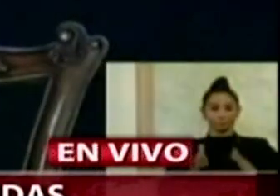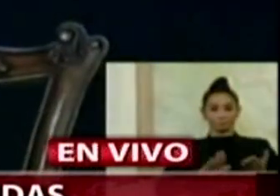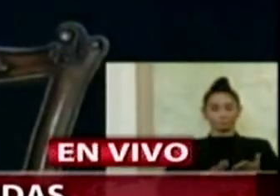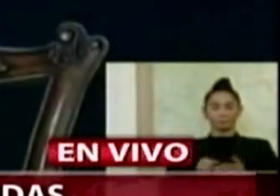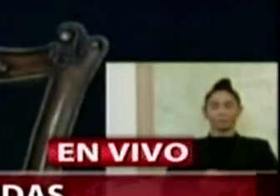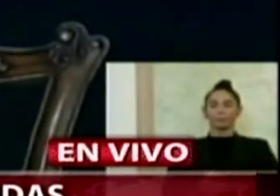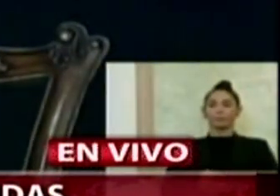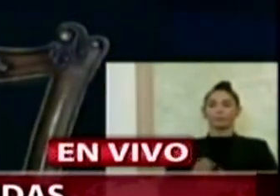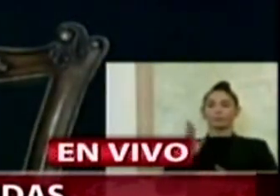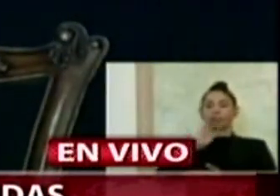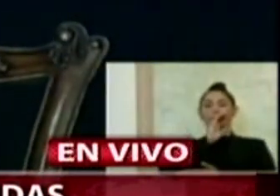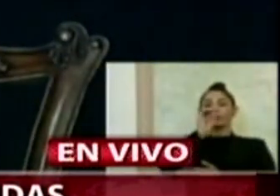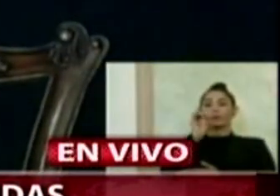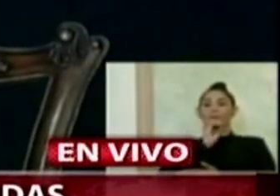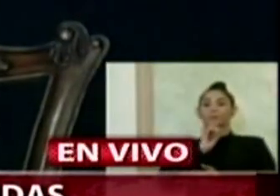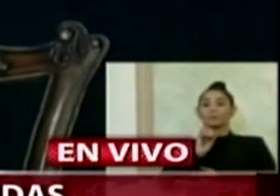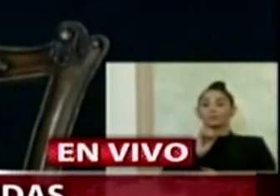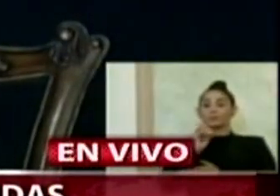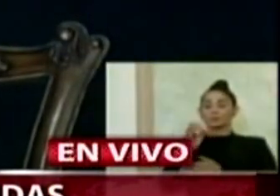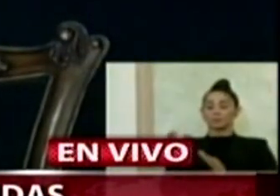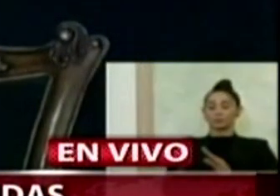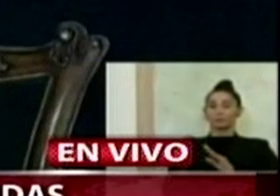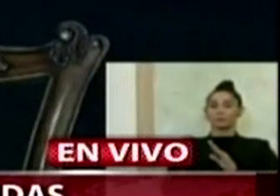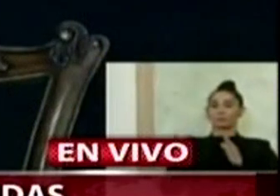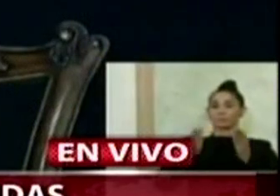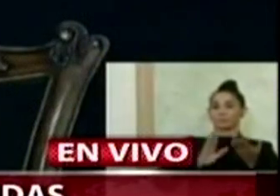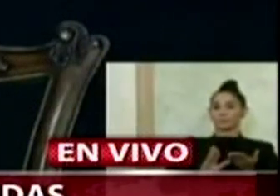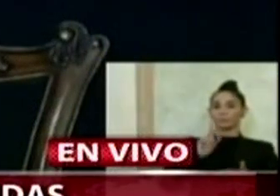de letalidad hoy día es de